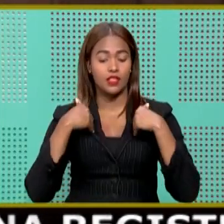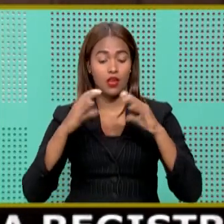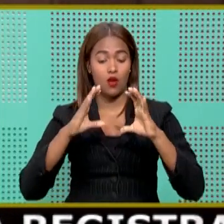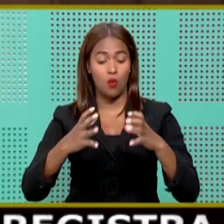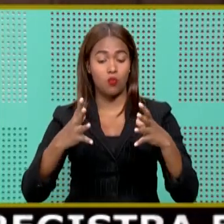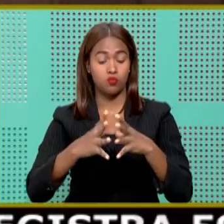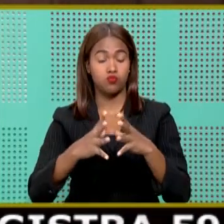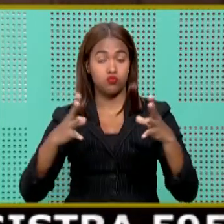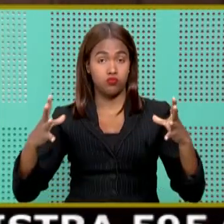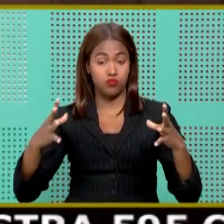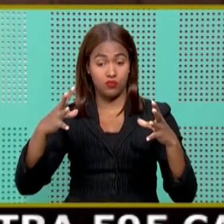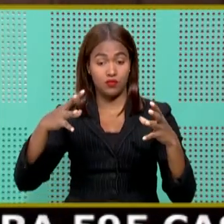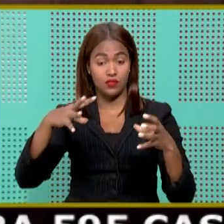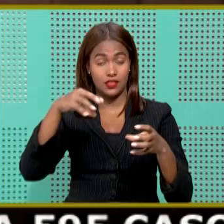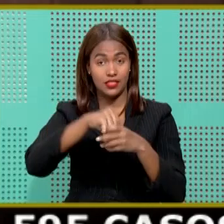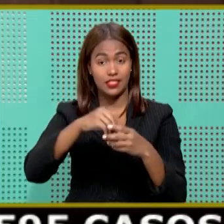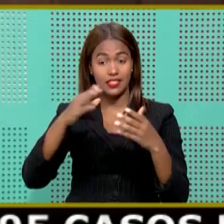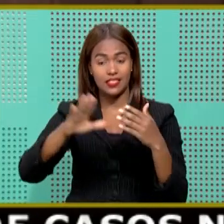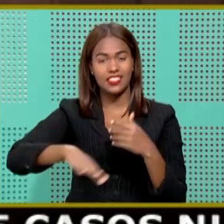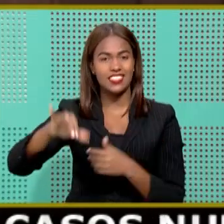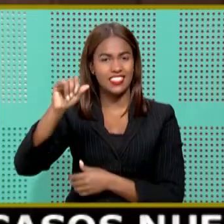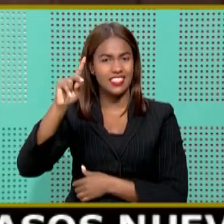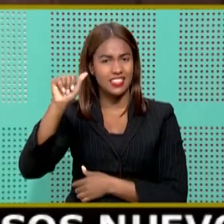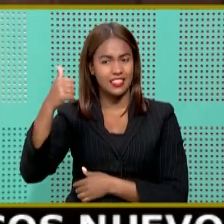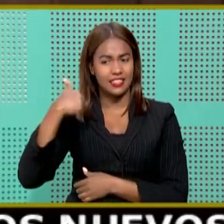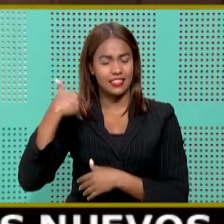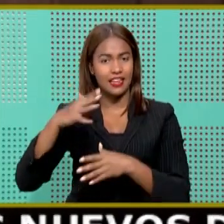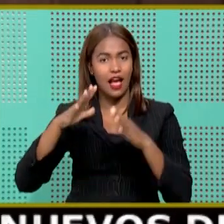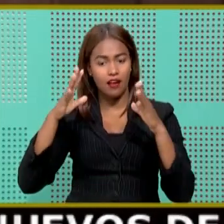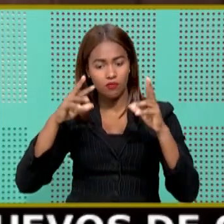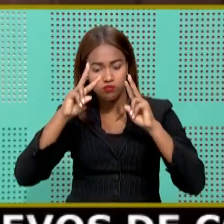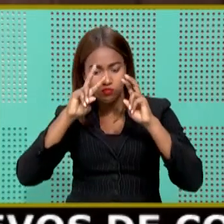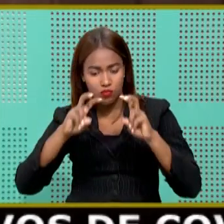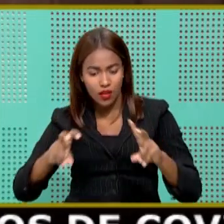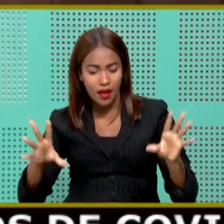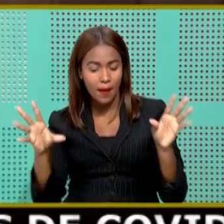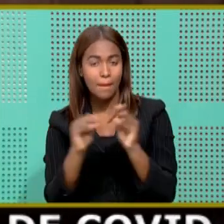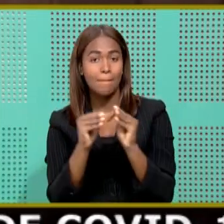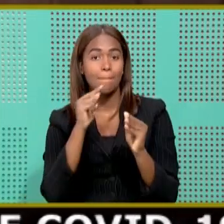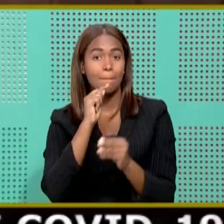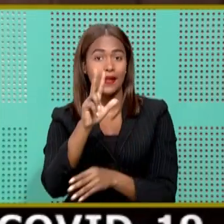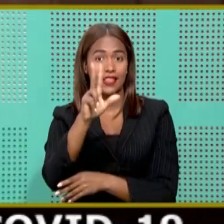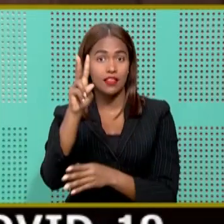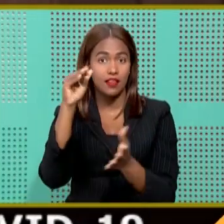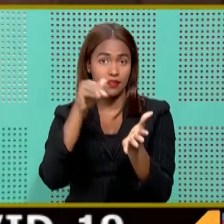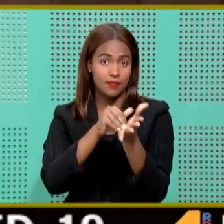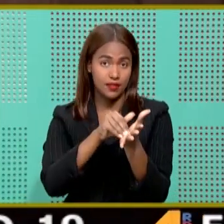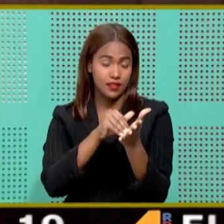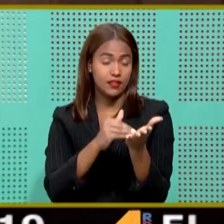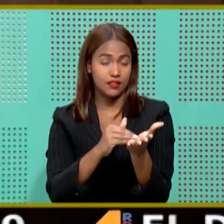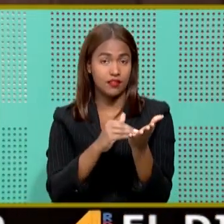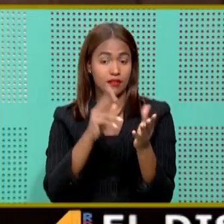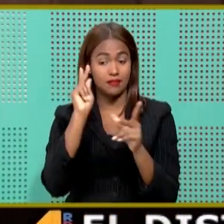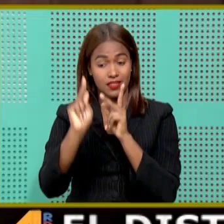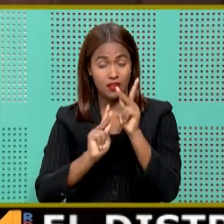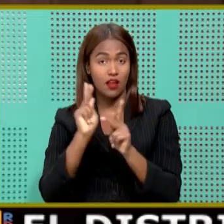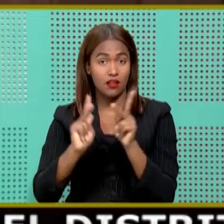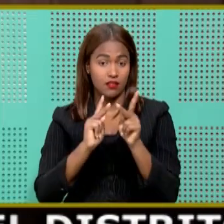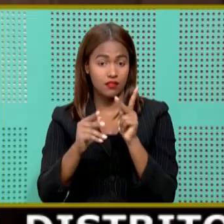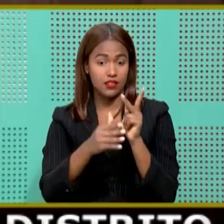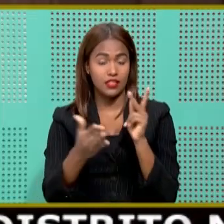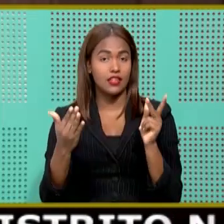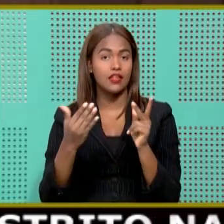también en India que hicieron pruebas para más de 22 mil personas y